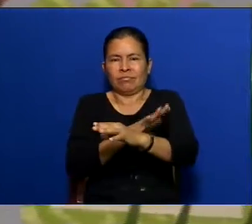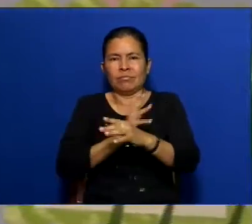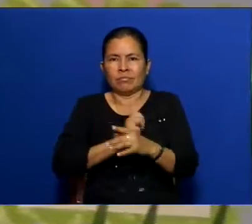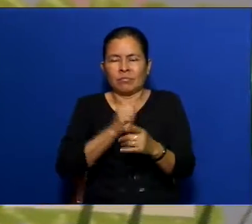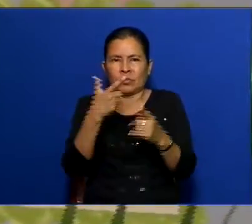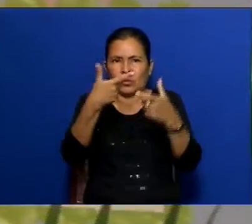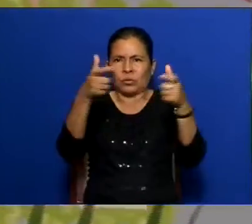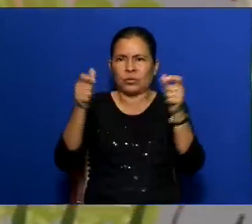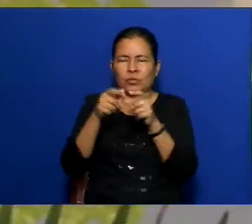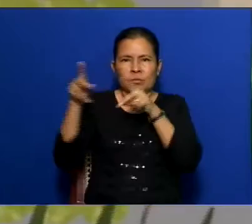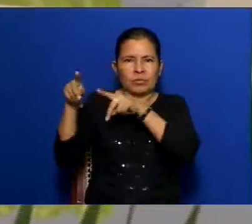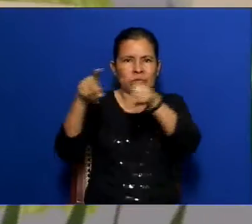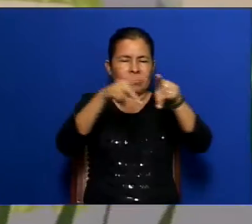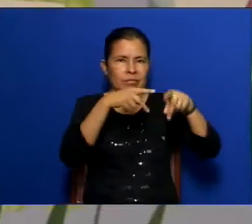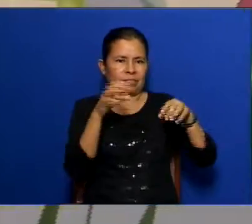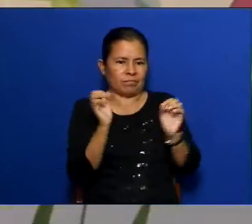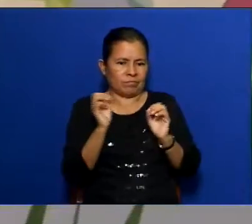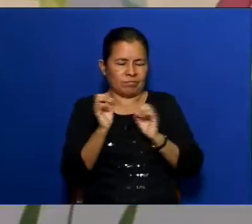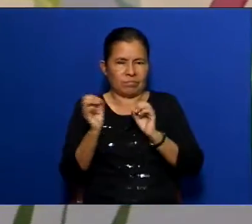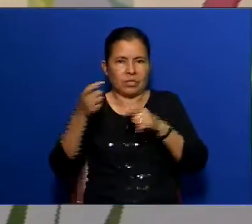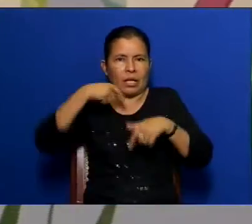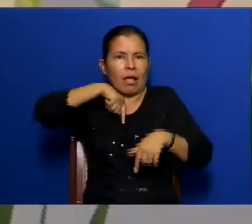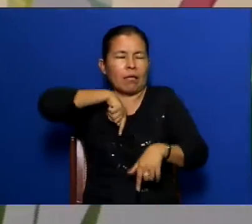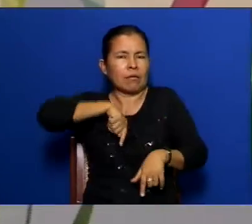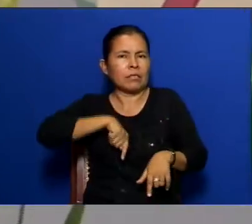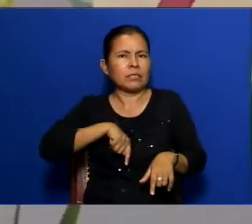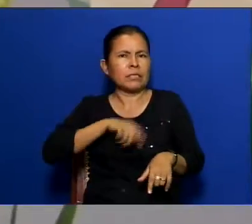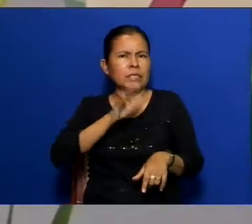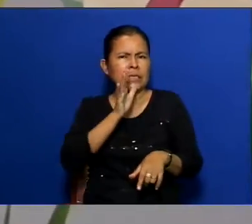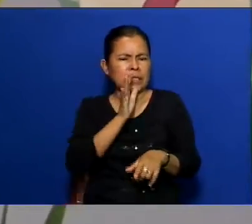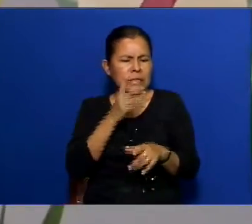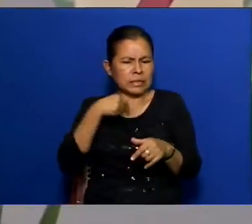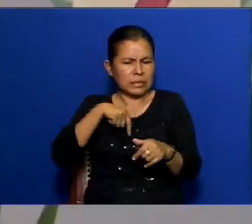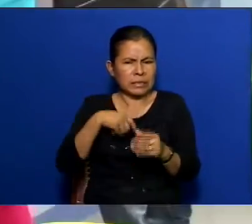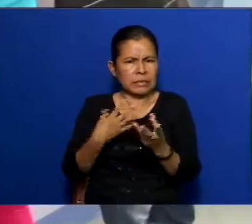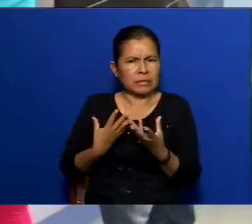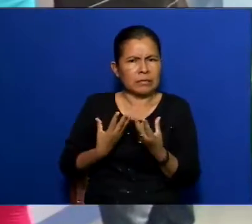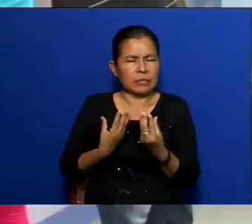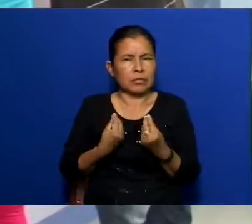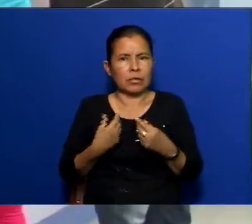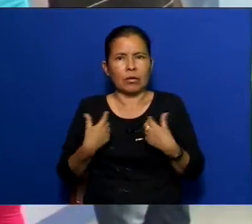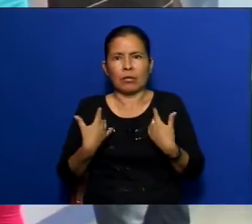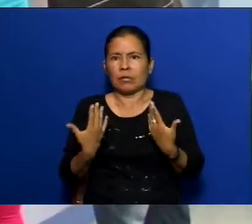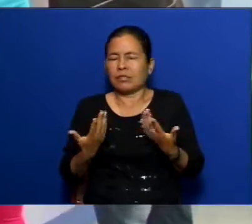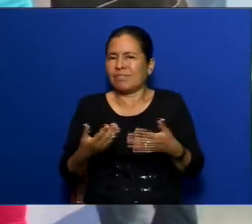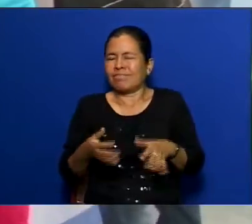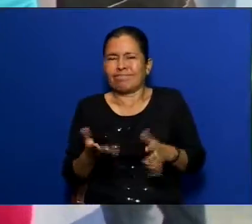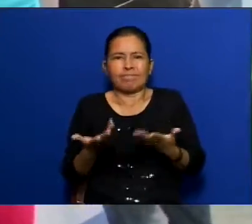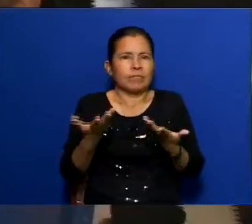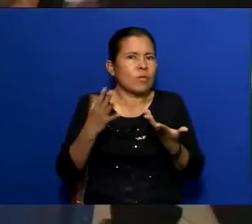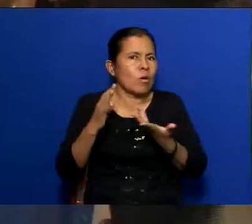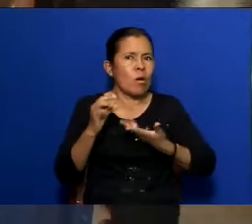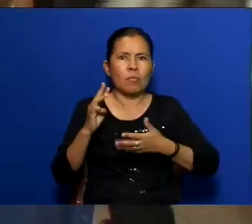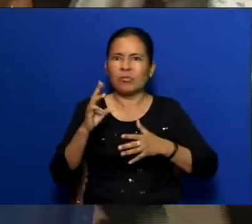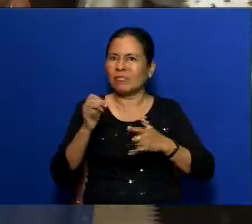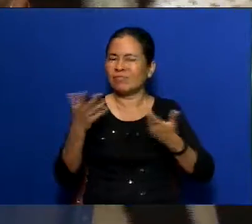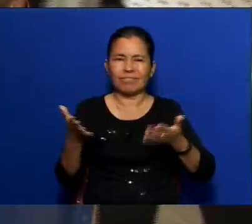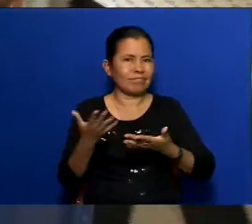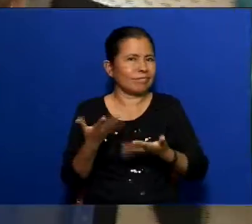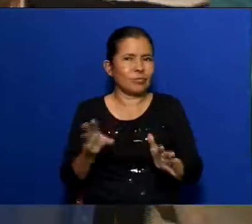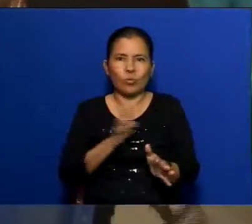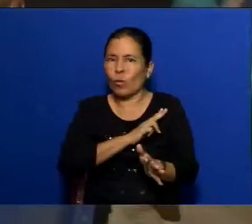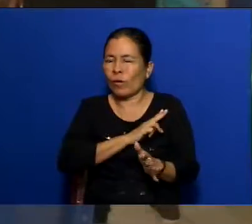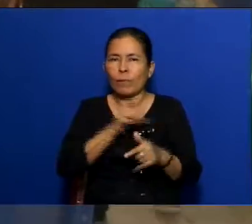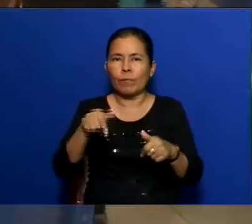personas que más bien hasta podían generar miedo, generar temor, incomodidad, desesperación. Y entonces